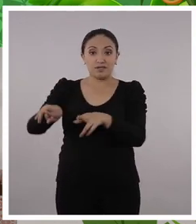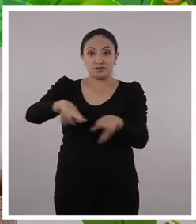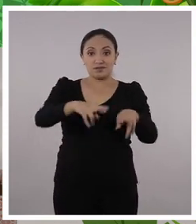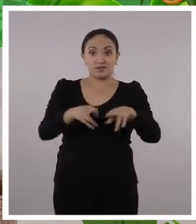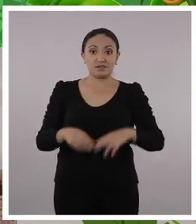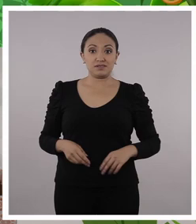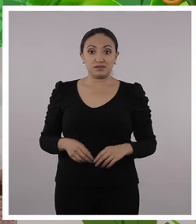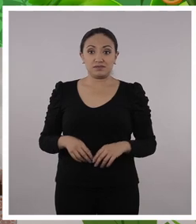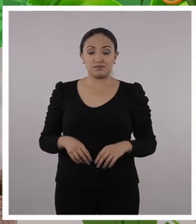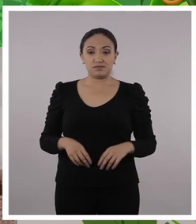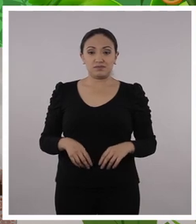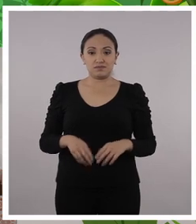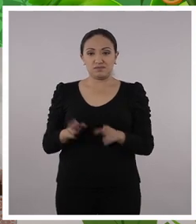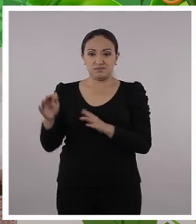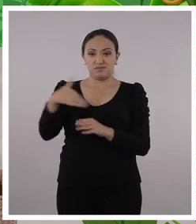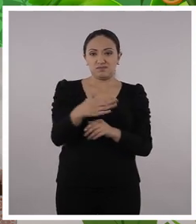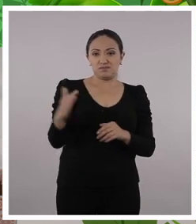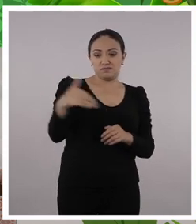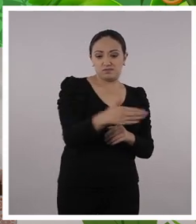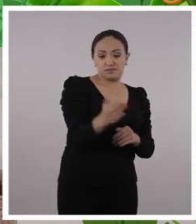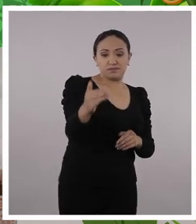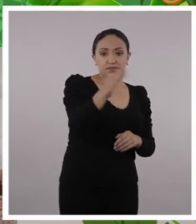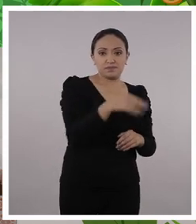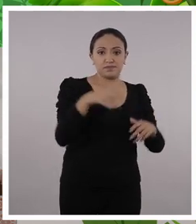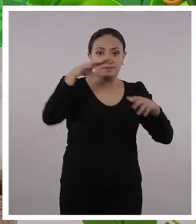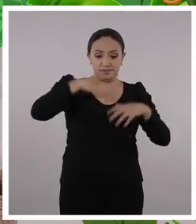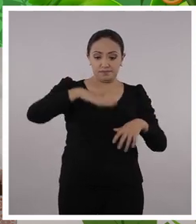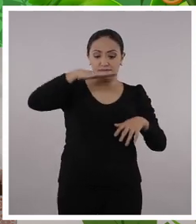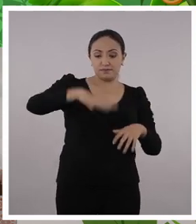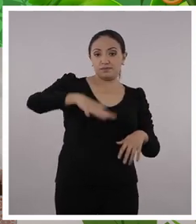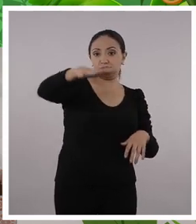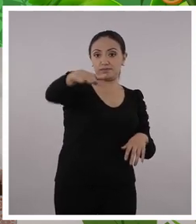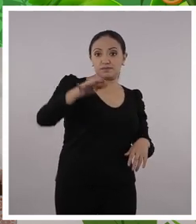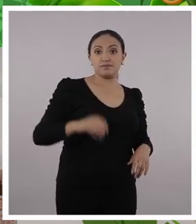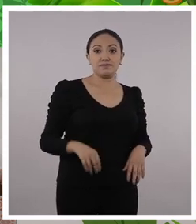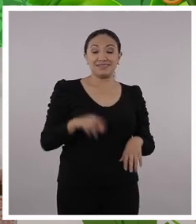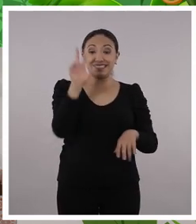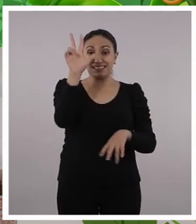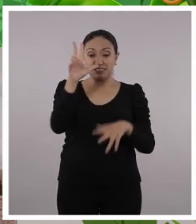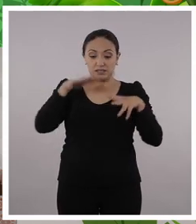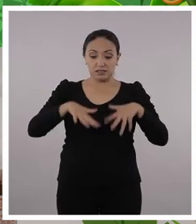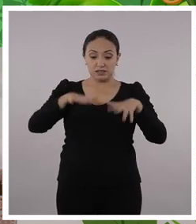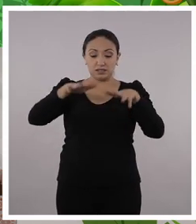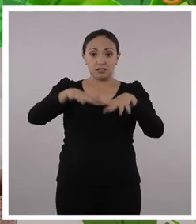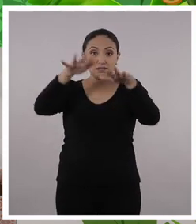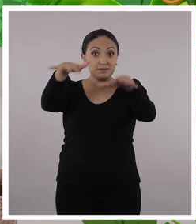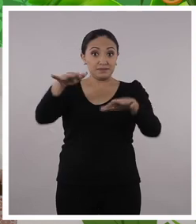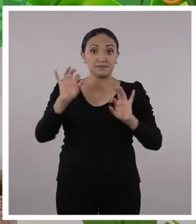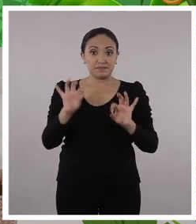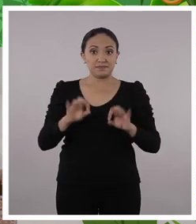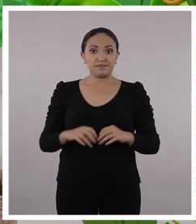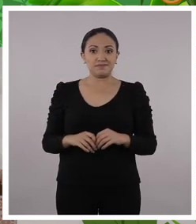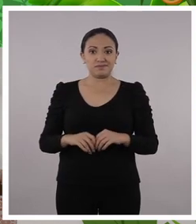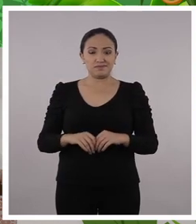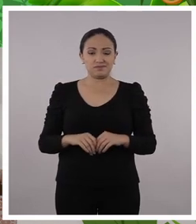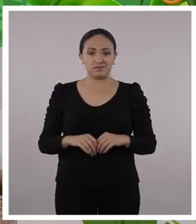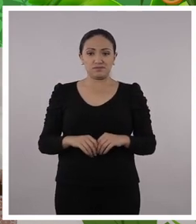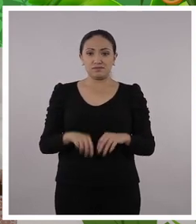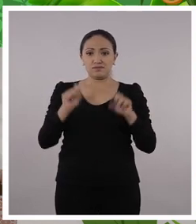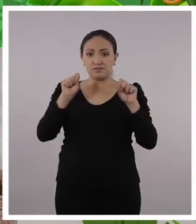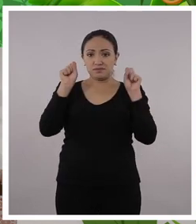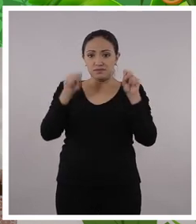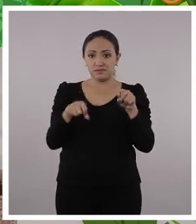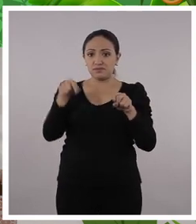¿Y lo pasamos hacia allá? Podemos dejarlo aquí. Así tenemos 3 diferentes lugares en donde pasar, ¿te parece? Monse, ¿podemos hacer